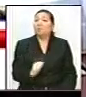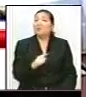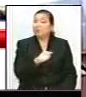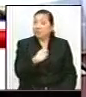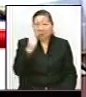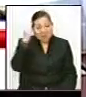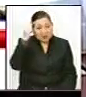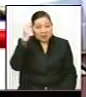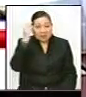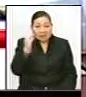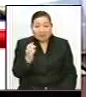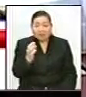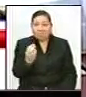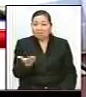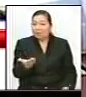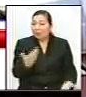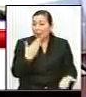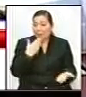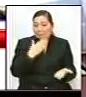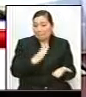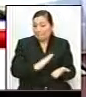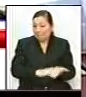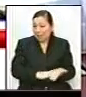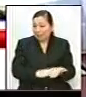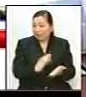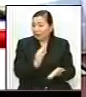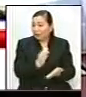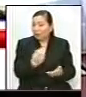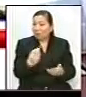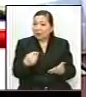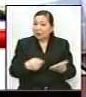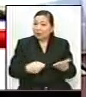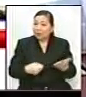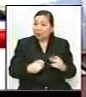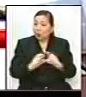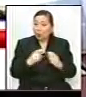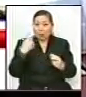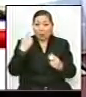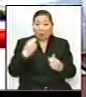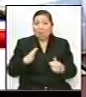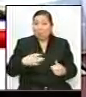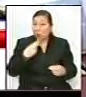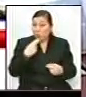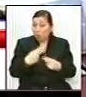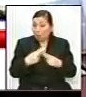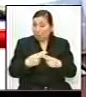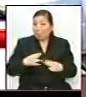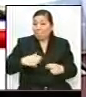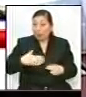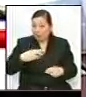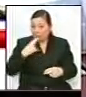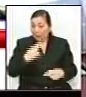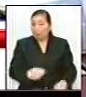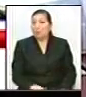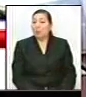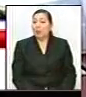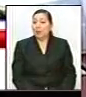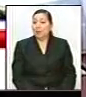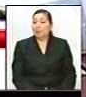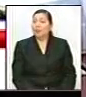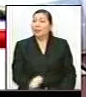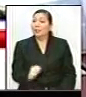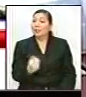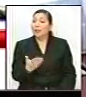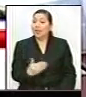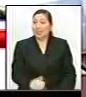ellos de que ha habido irregularidades o no para inscribir al partido Podemos Perú. Y si ha